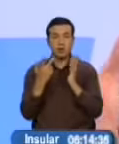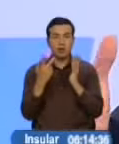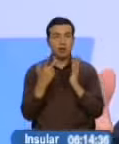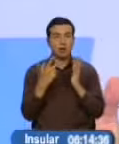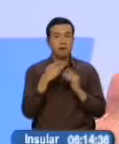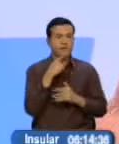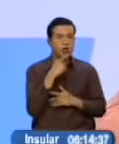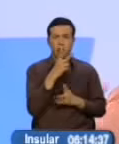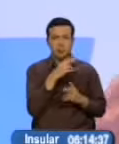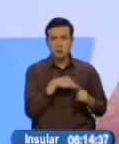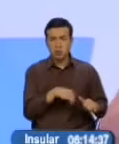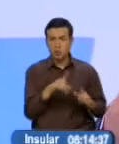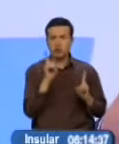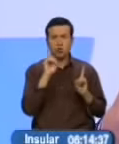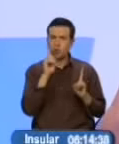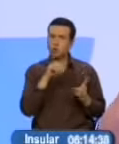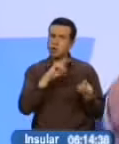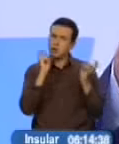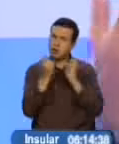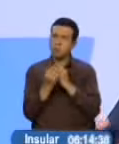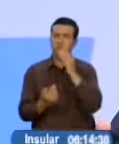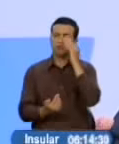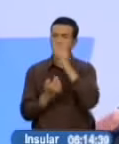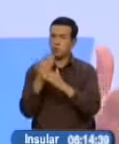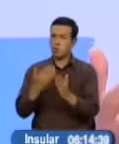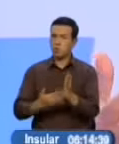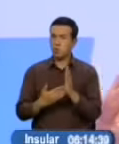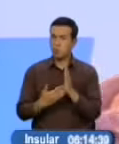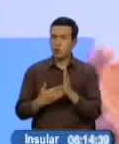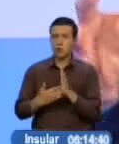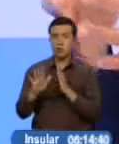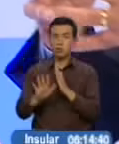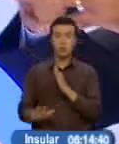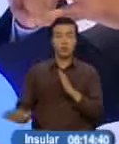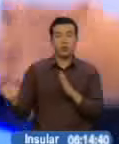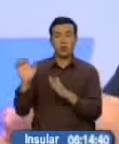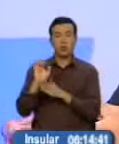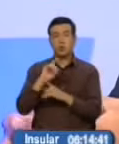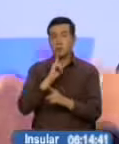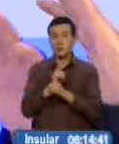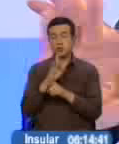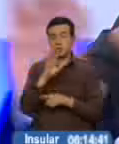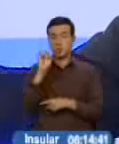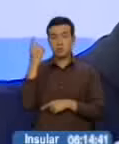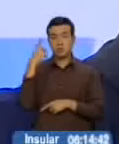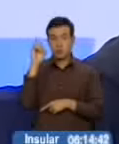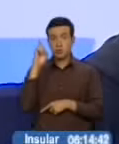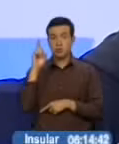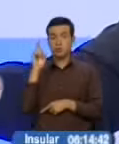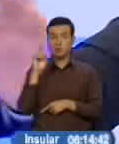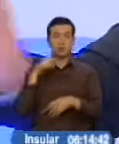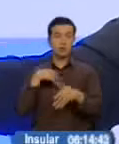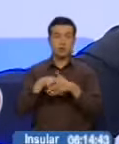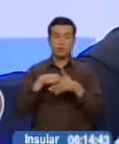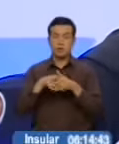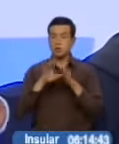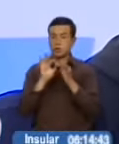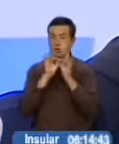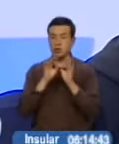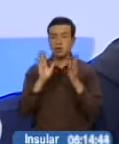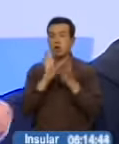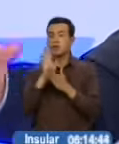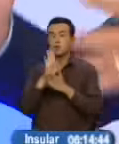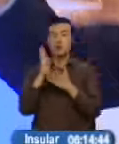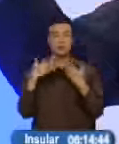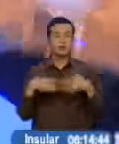dejar todo como referente a nivel nacional. Entonces, 50 millones, si solo nos limitamos a restablecer el